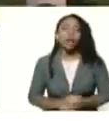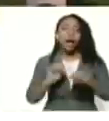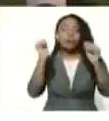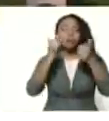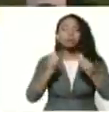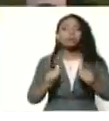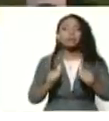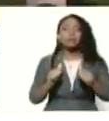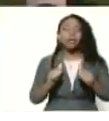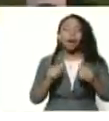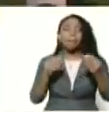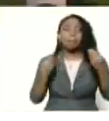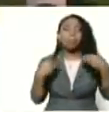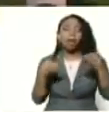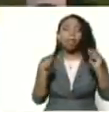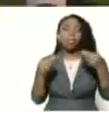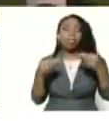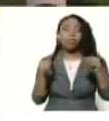plástico